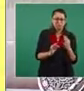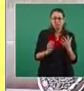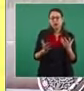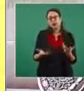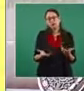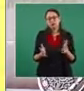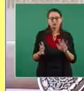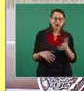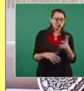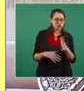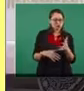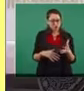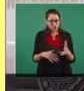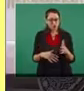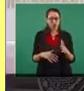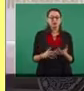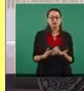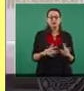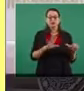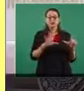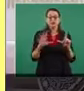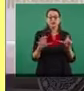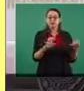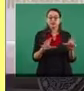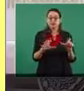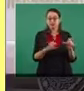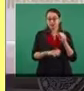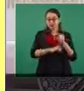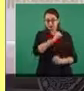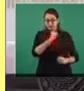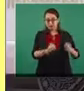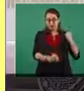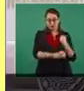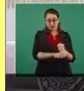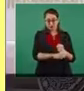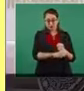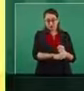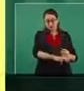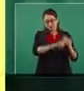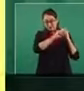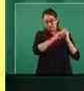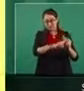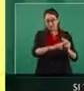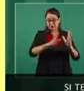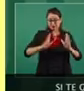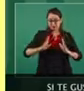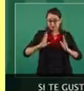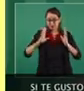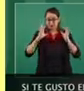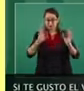700 años de la fundación de México Tenochtitlán.